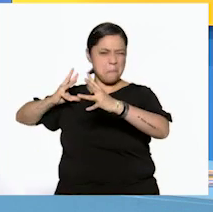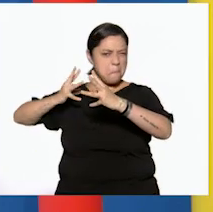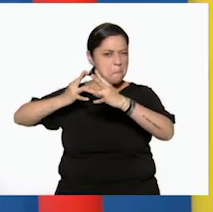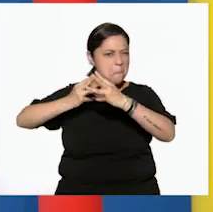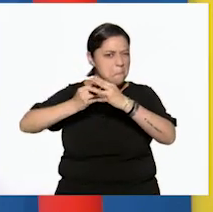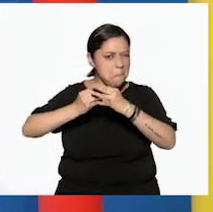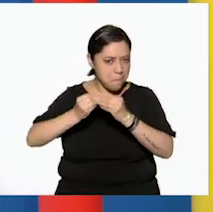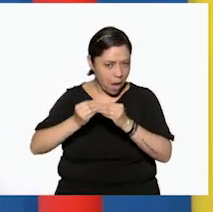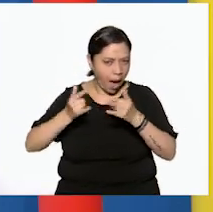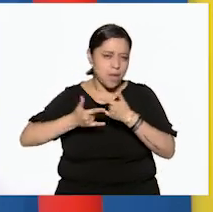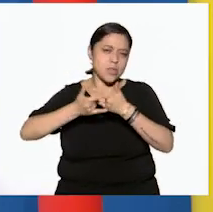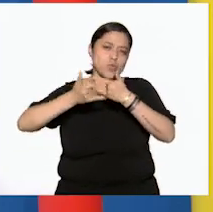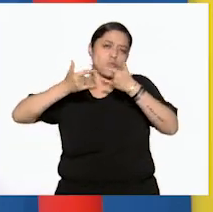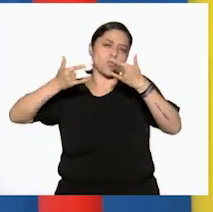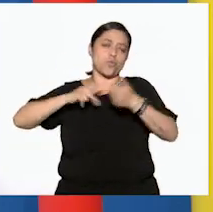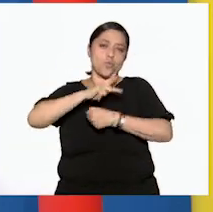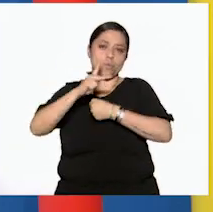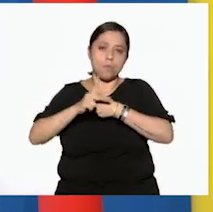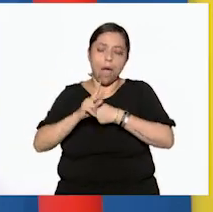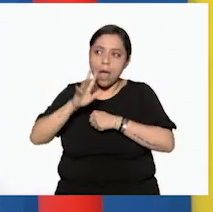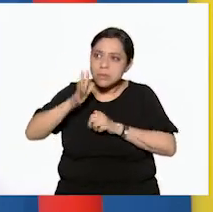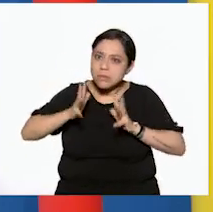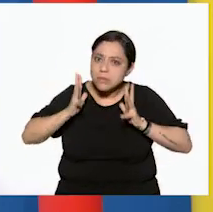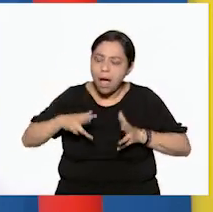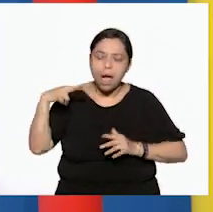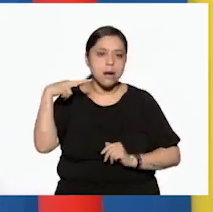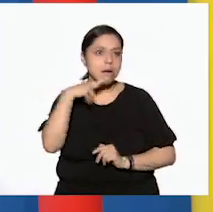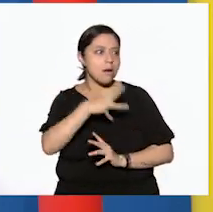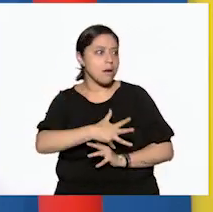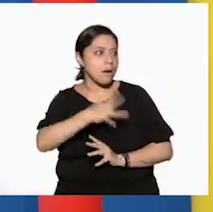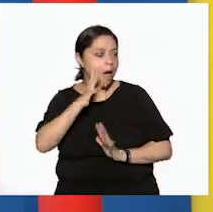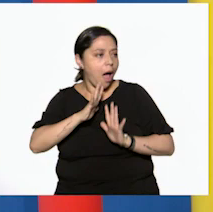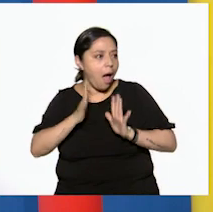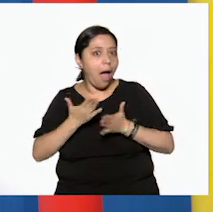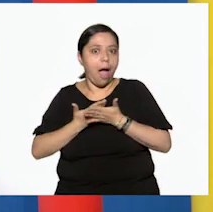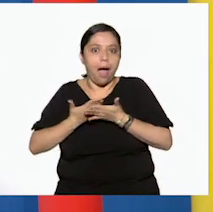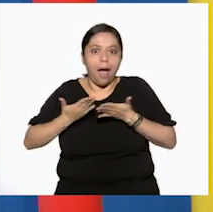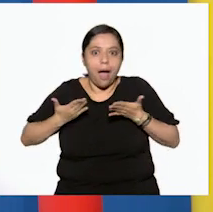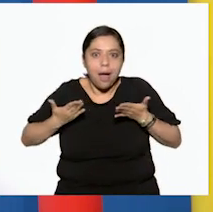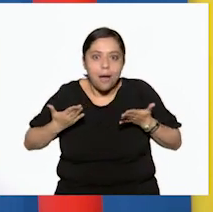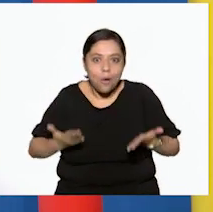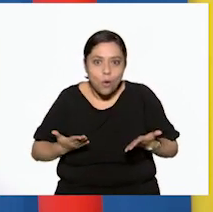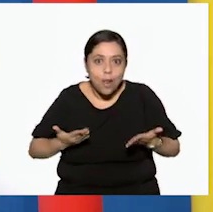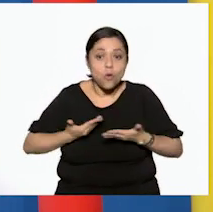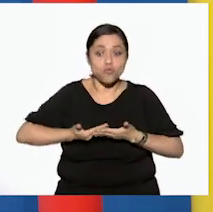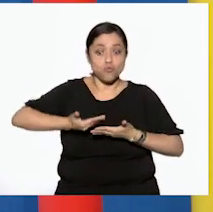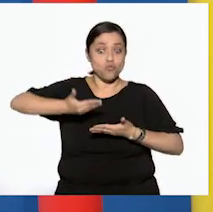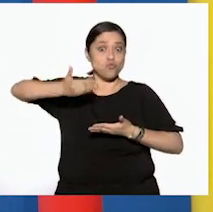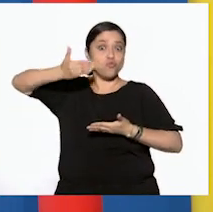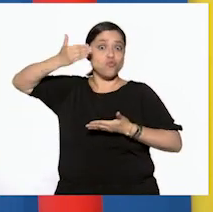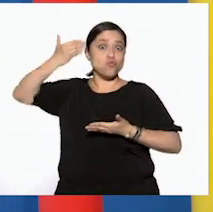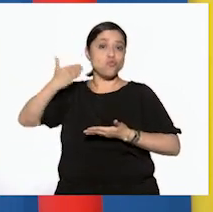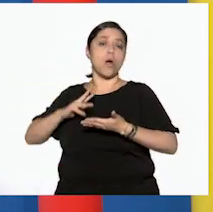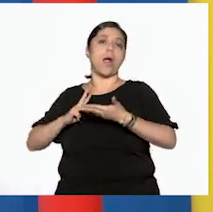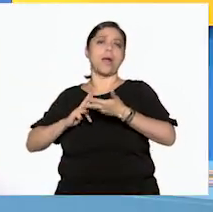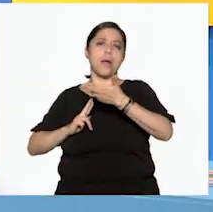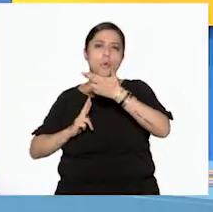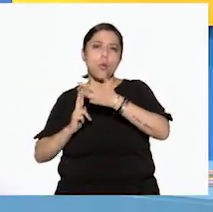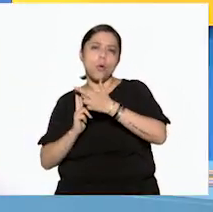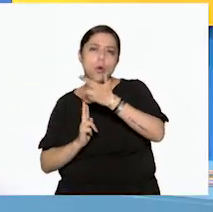país. No puedo creer que ya tan rápido hemos llegado al presente desde que comenzamos a estudiar la Revolución de